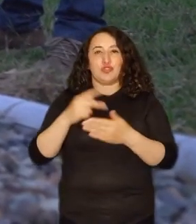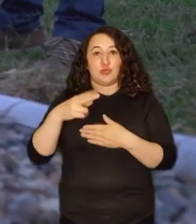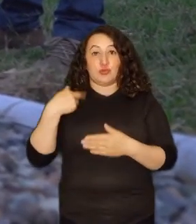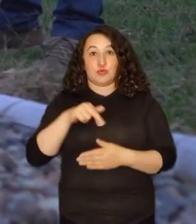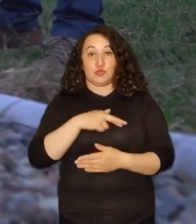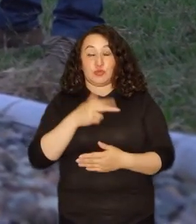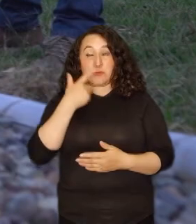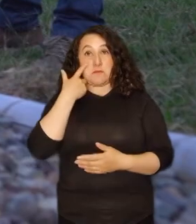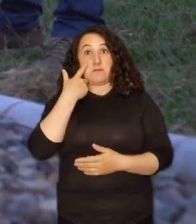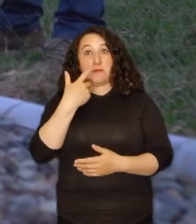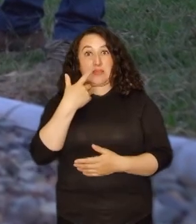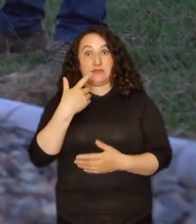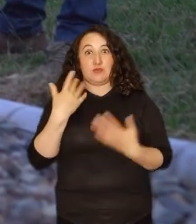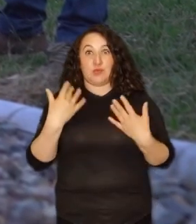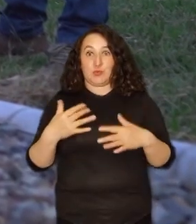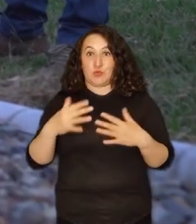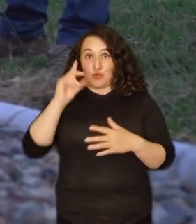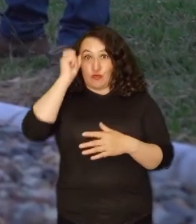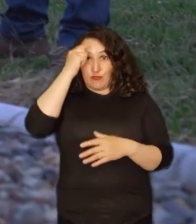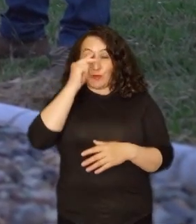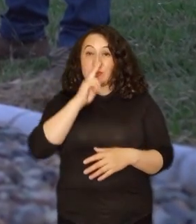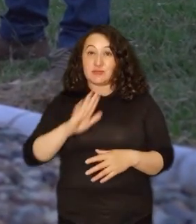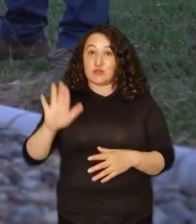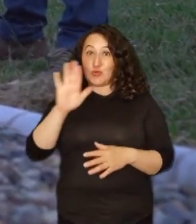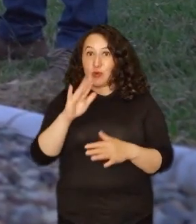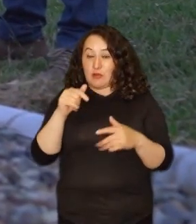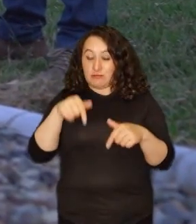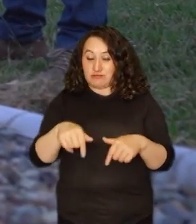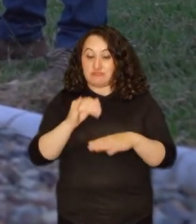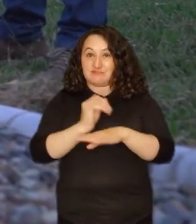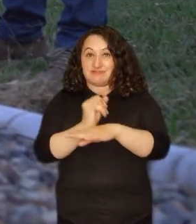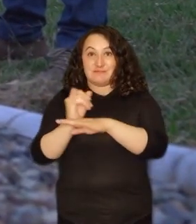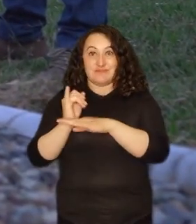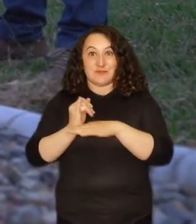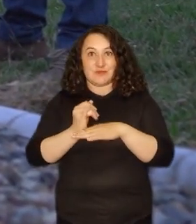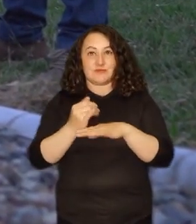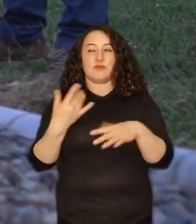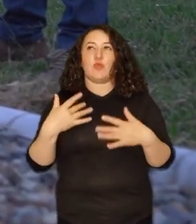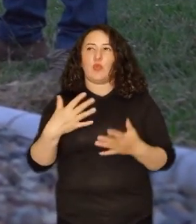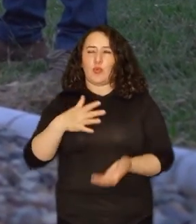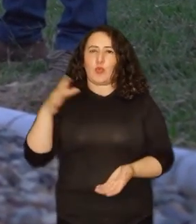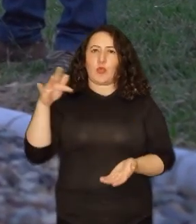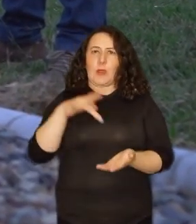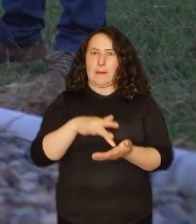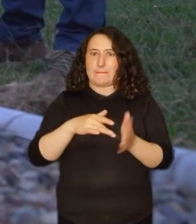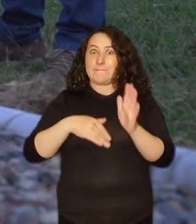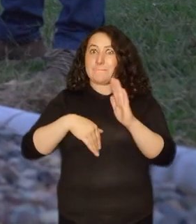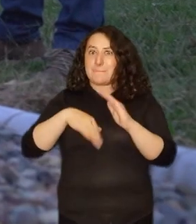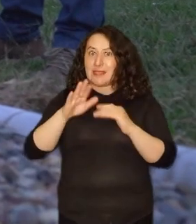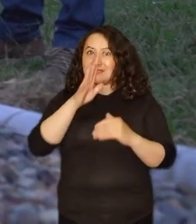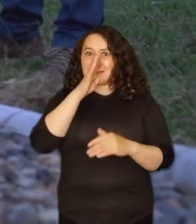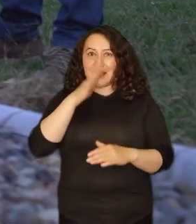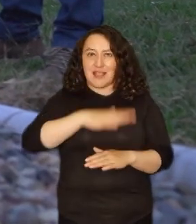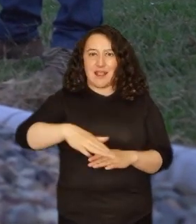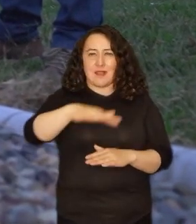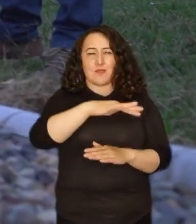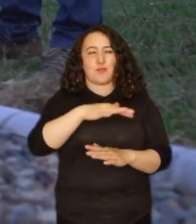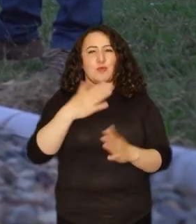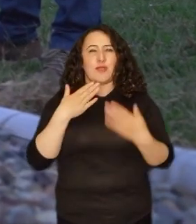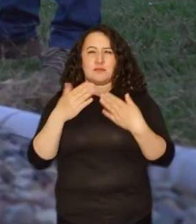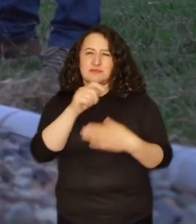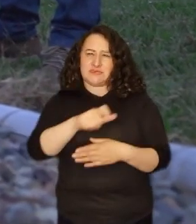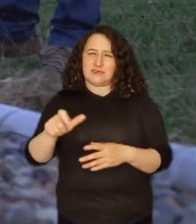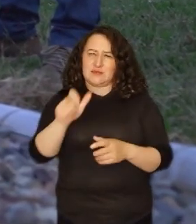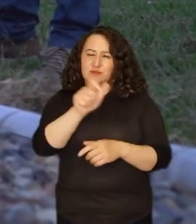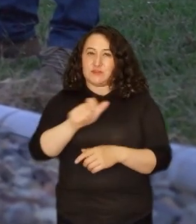proyecto y resaltar que de parte del Gobierno Nacional y en este caso la institucionalidad está llegando cada vez más al